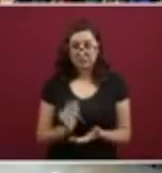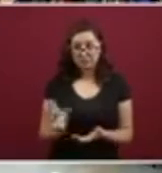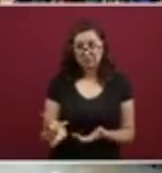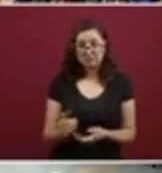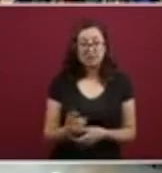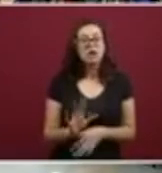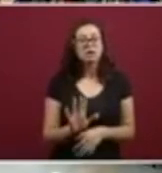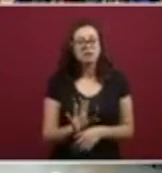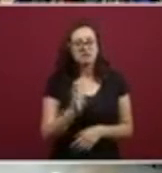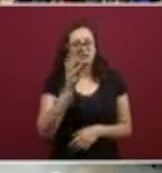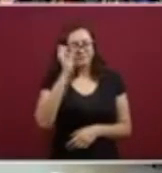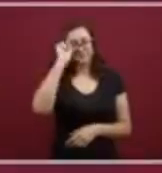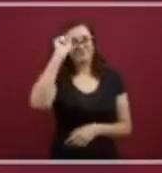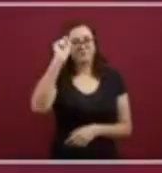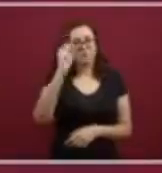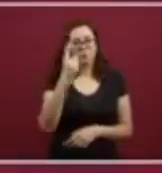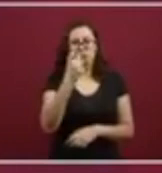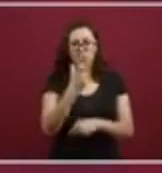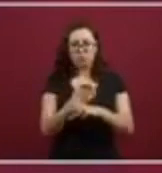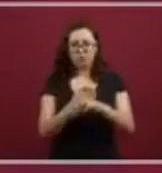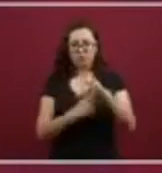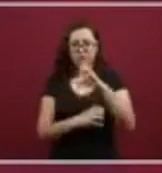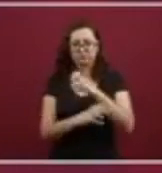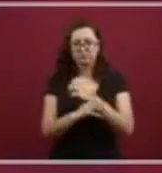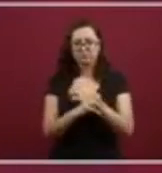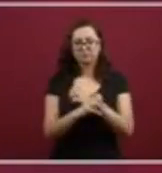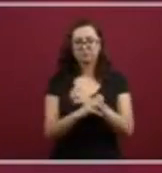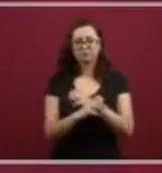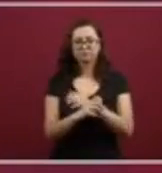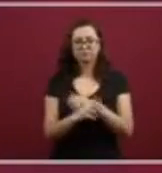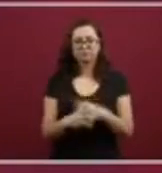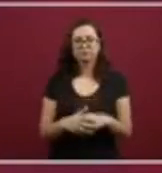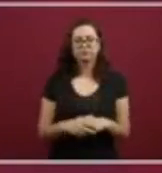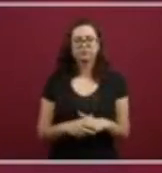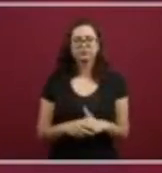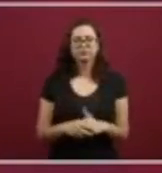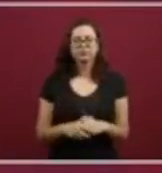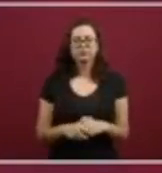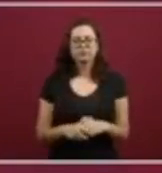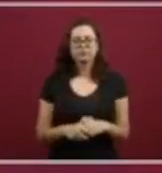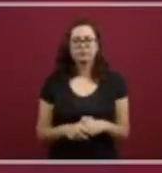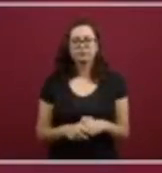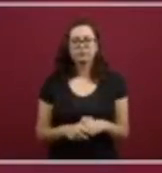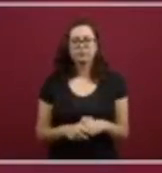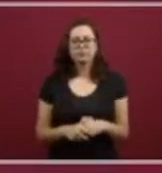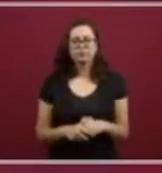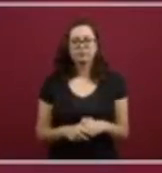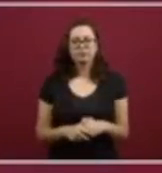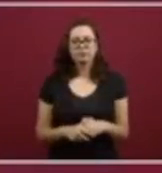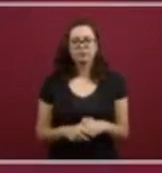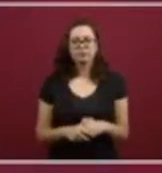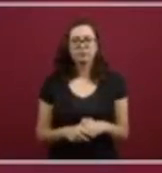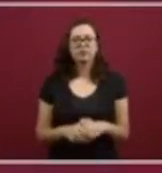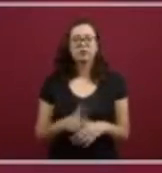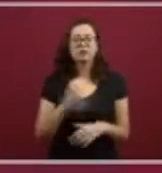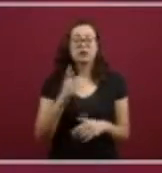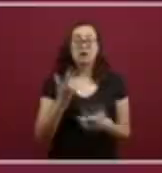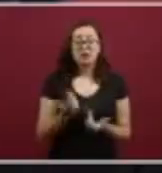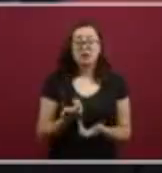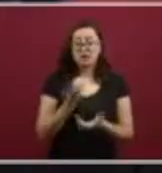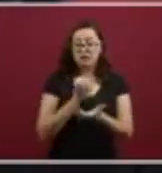puedo decir, nunca más el salario va a aumentar por abajo de la inflación.